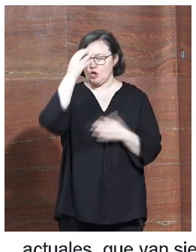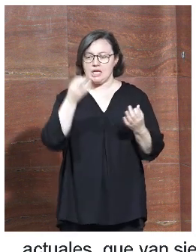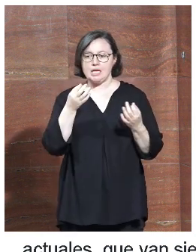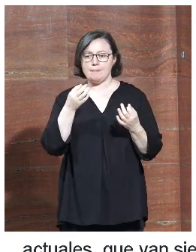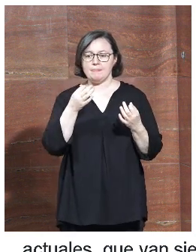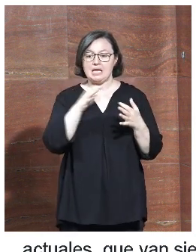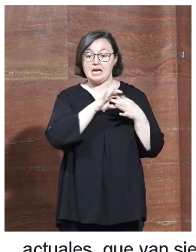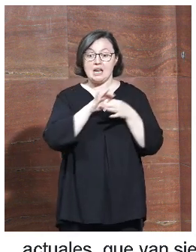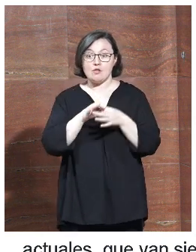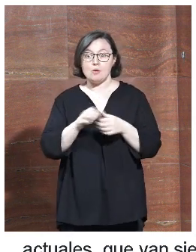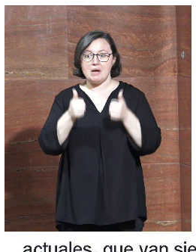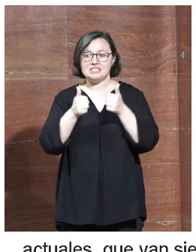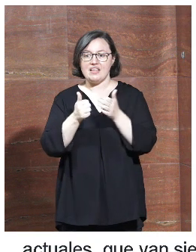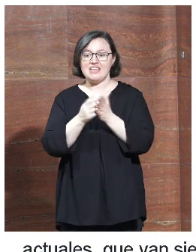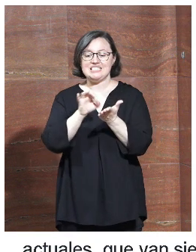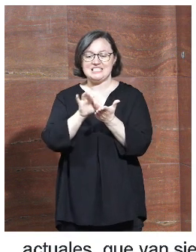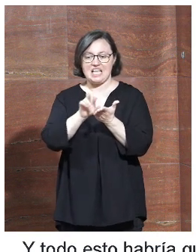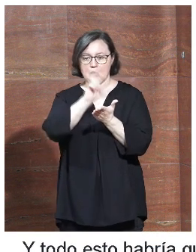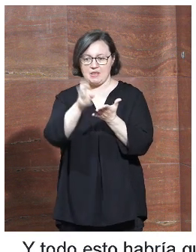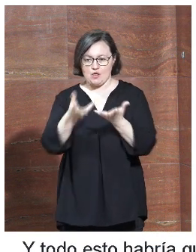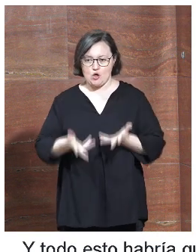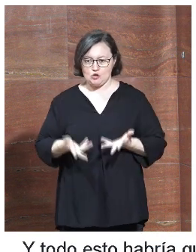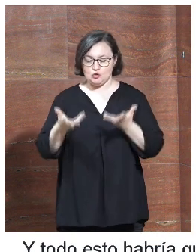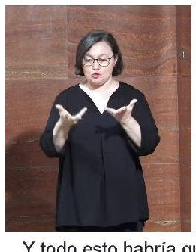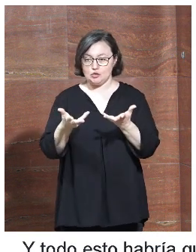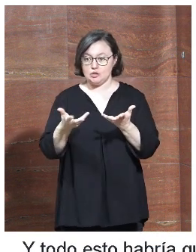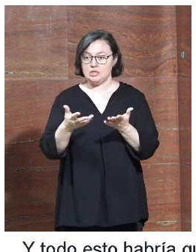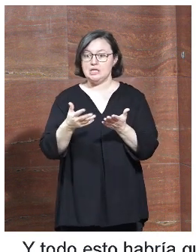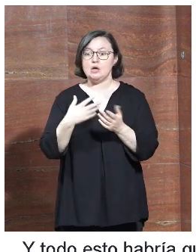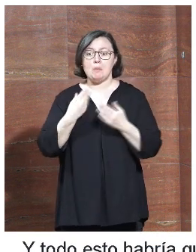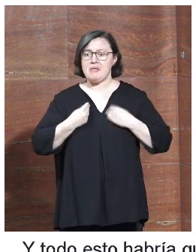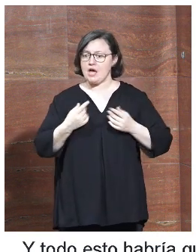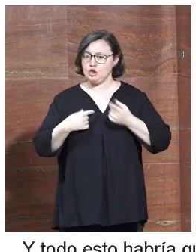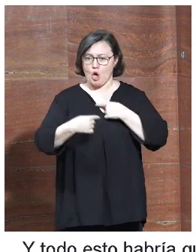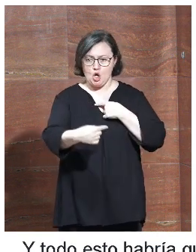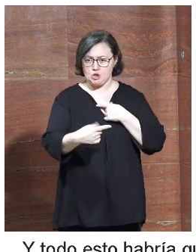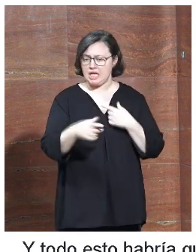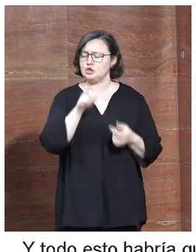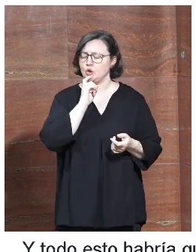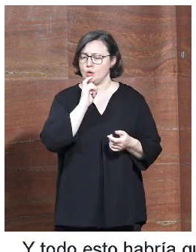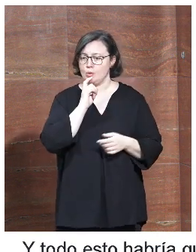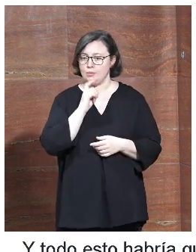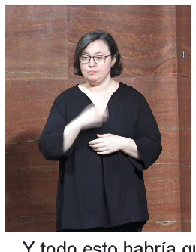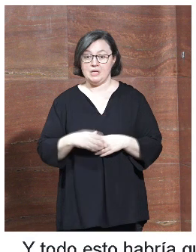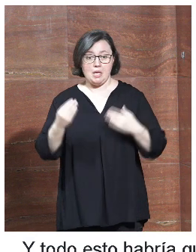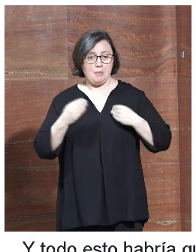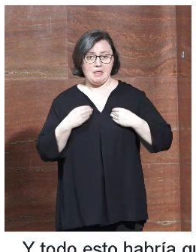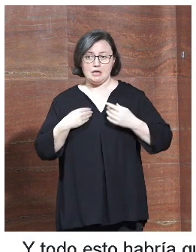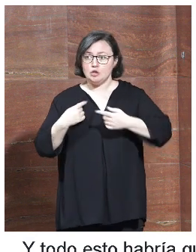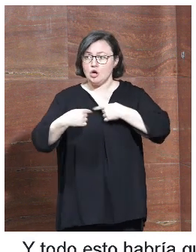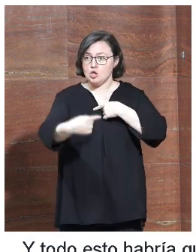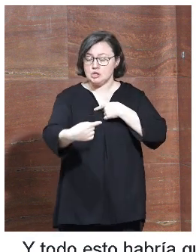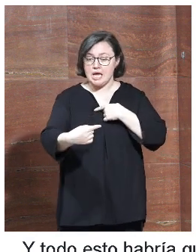ver con la cuestión de los servicios, que es el de la vida cotidiana. En el terreno de la vida